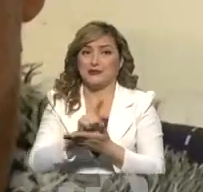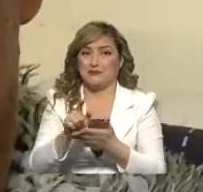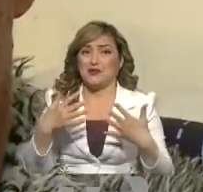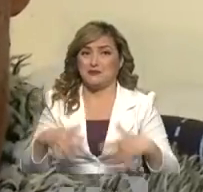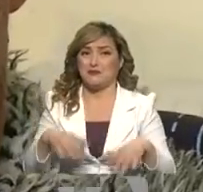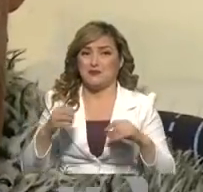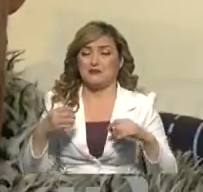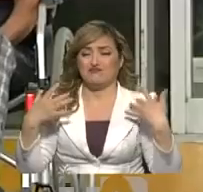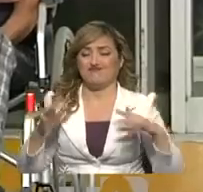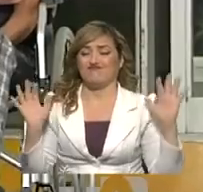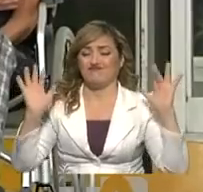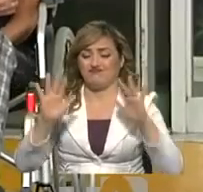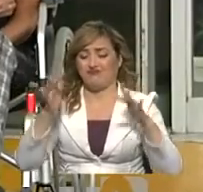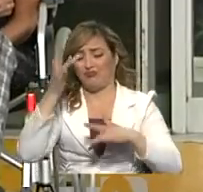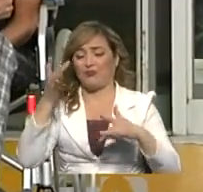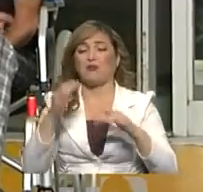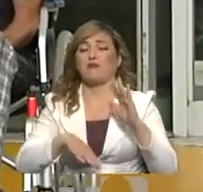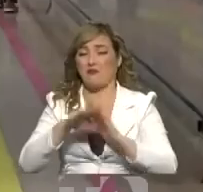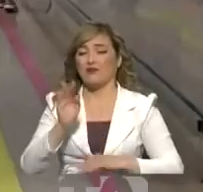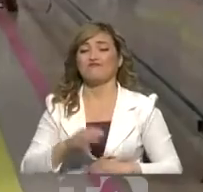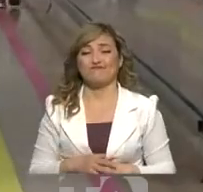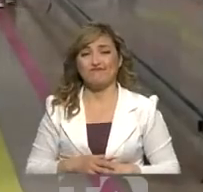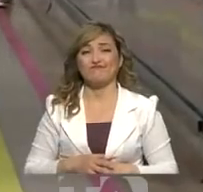manera considerable la próxima semana